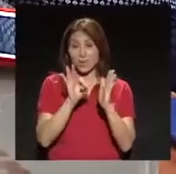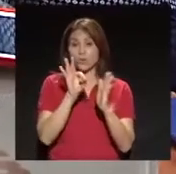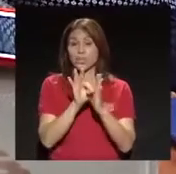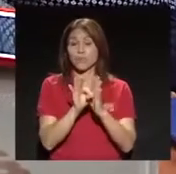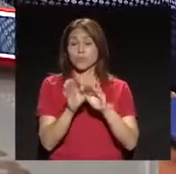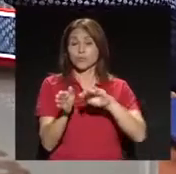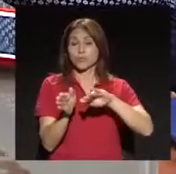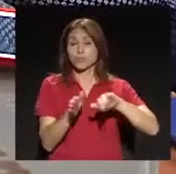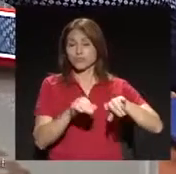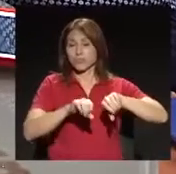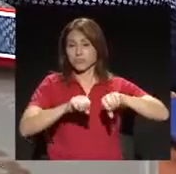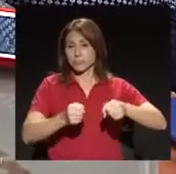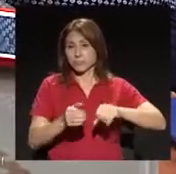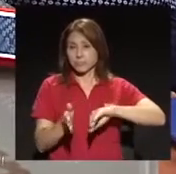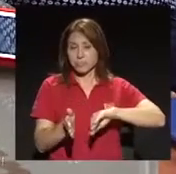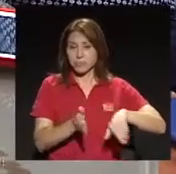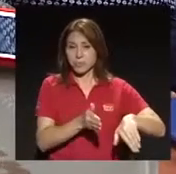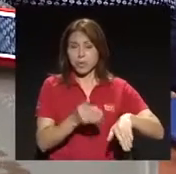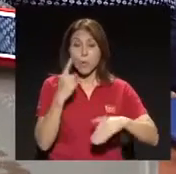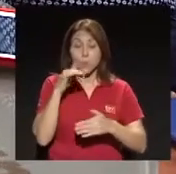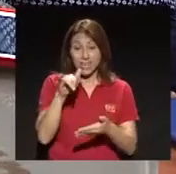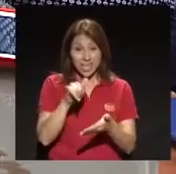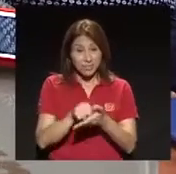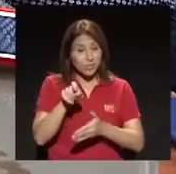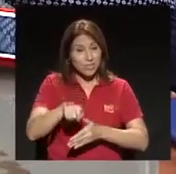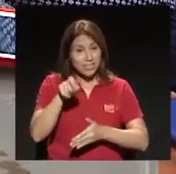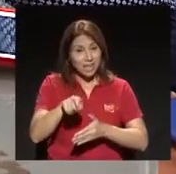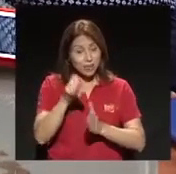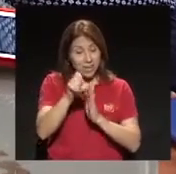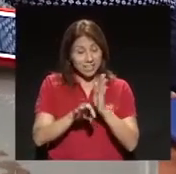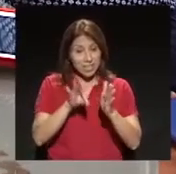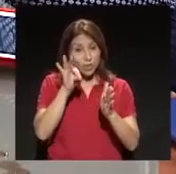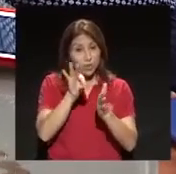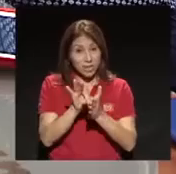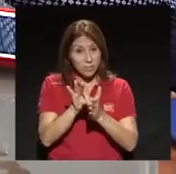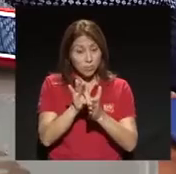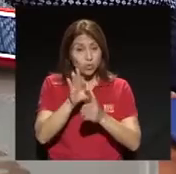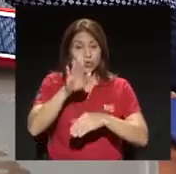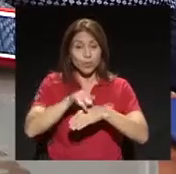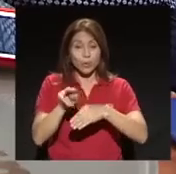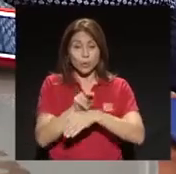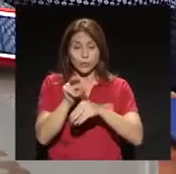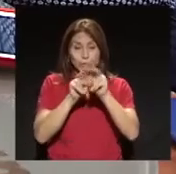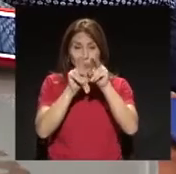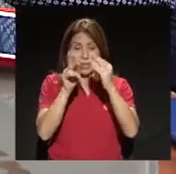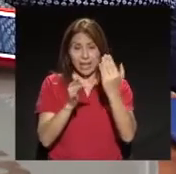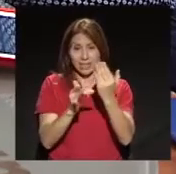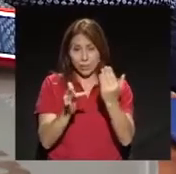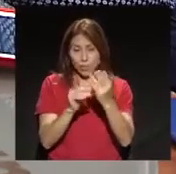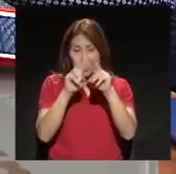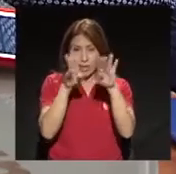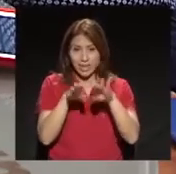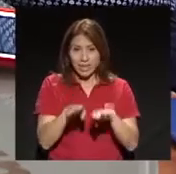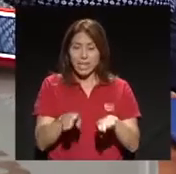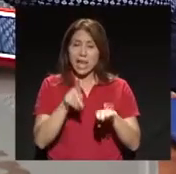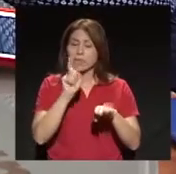Porque esto, digamos, es necesario romper los estereotipos del uso de la tecnología, ¿verdad? Y también tenemos una línea